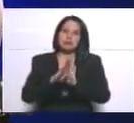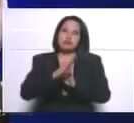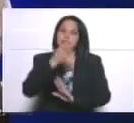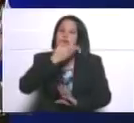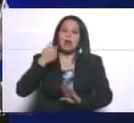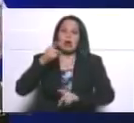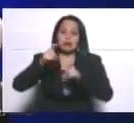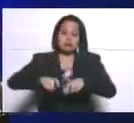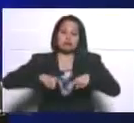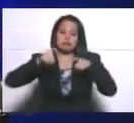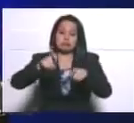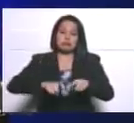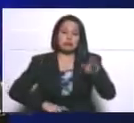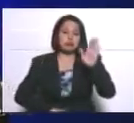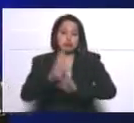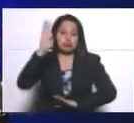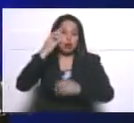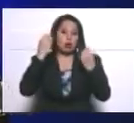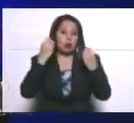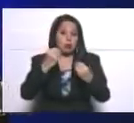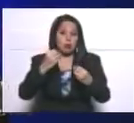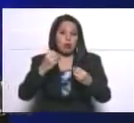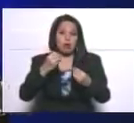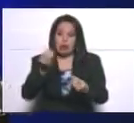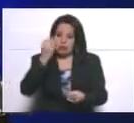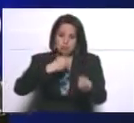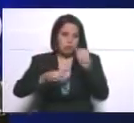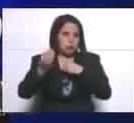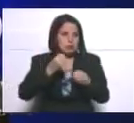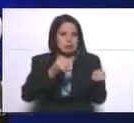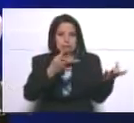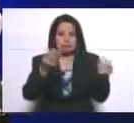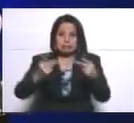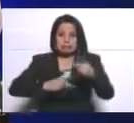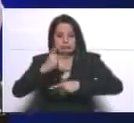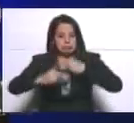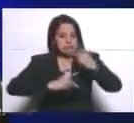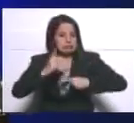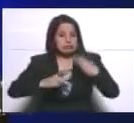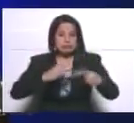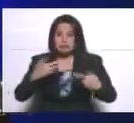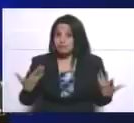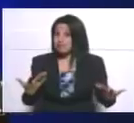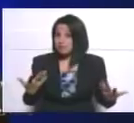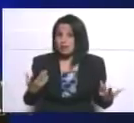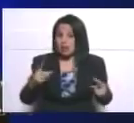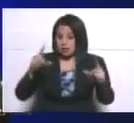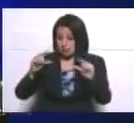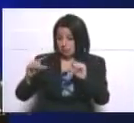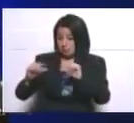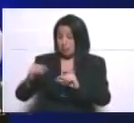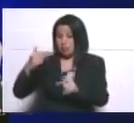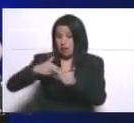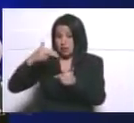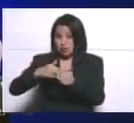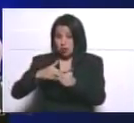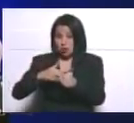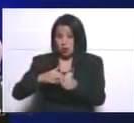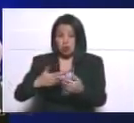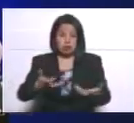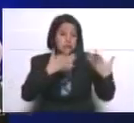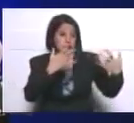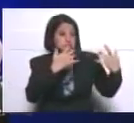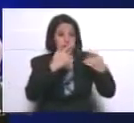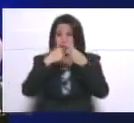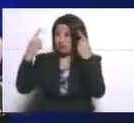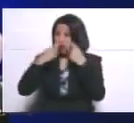Venezuela que permitiese la soberanía agroalimentaria, imaginemos que en momentos de precios bajos del petróleo, si tuviésemos diversificada